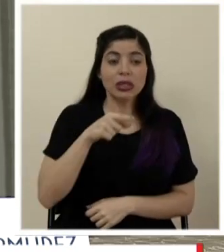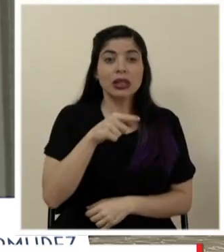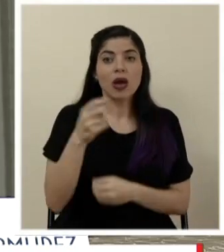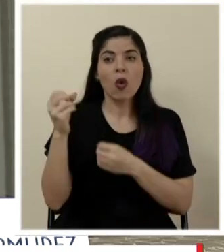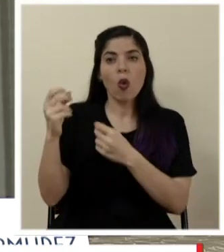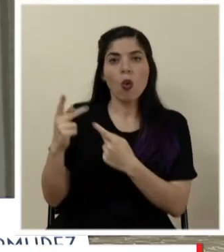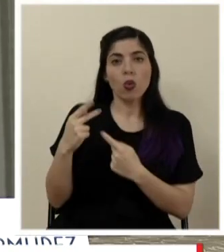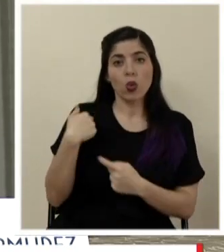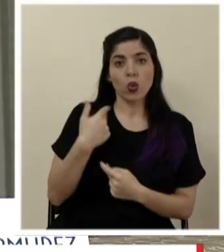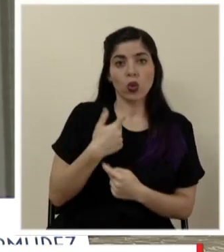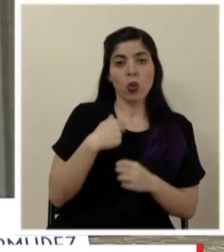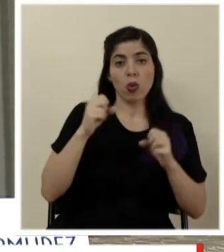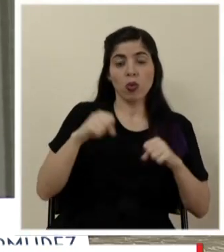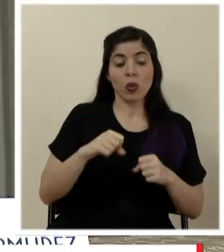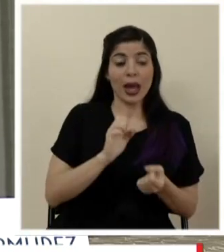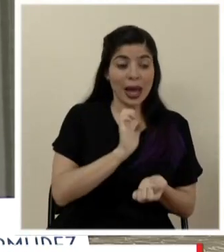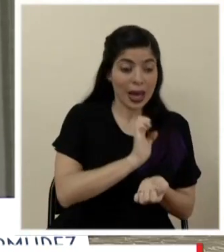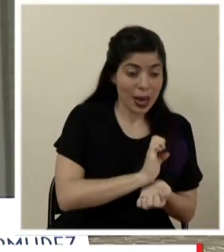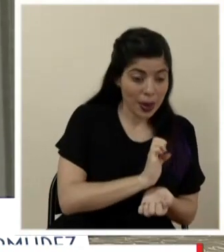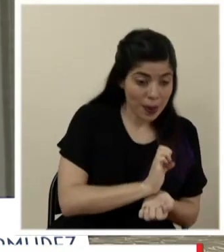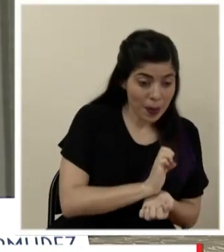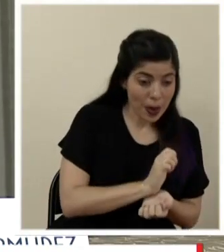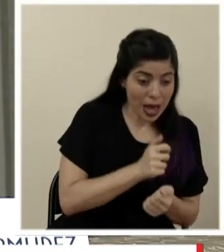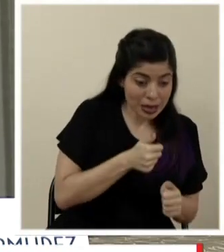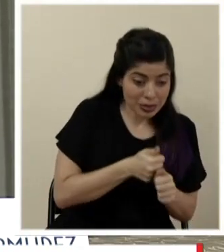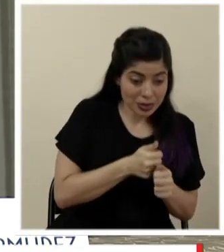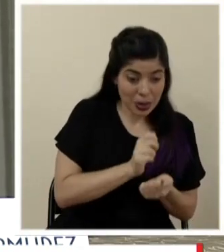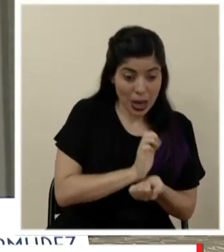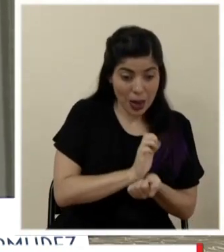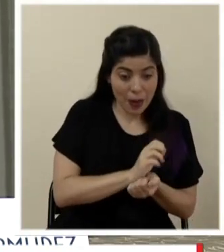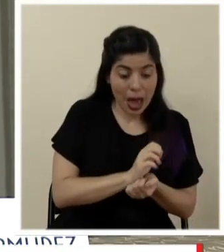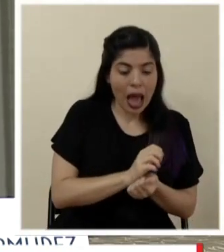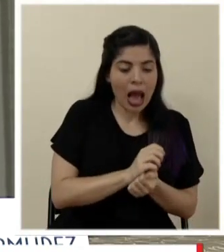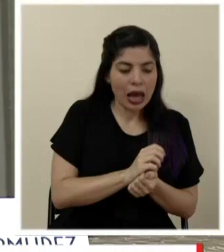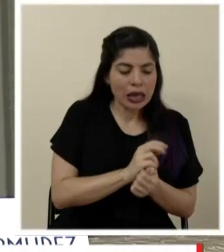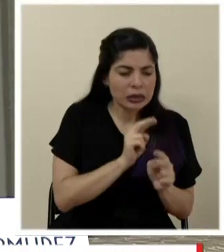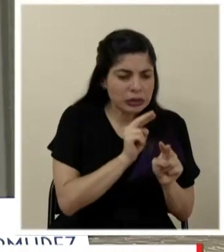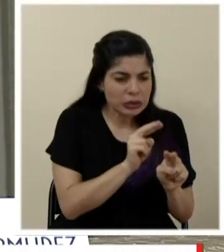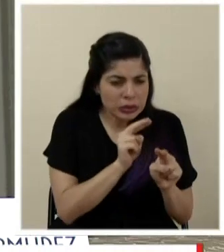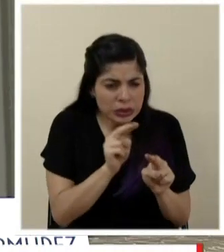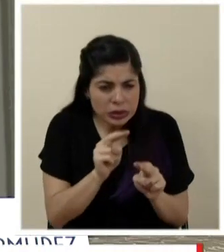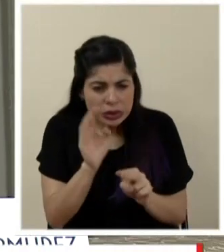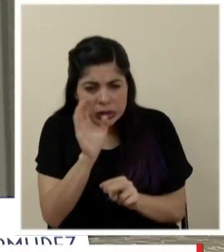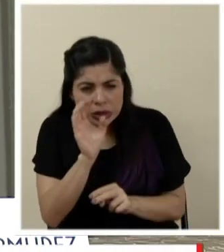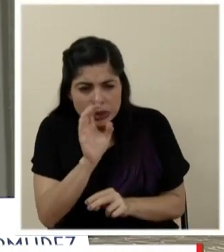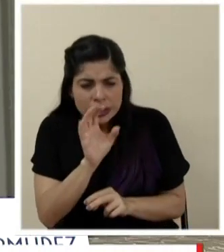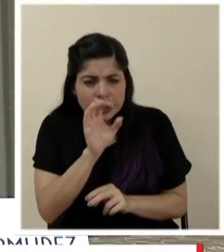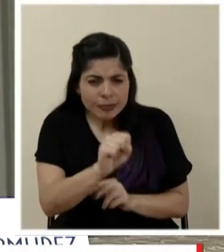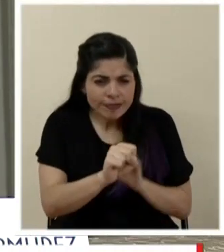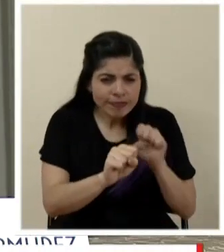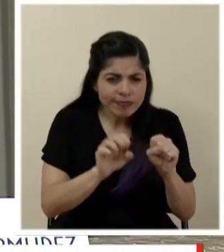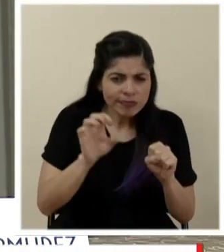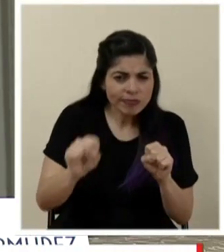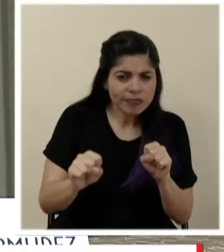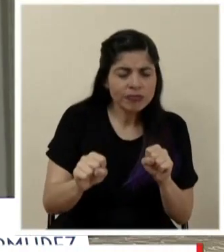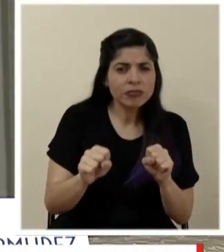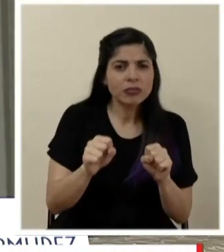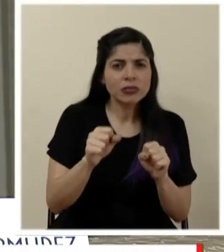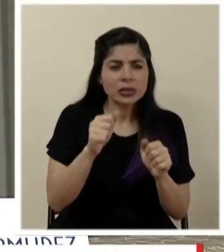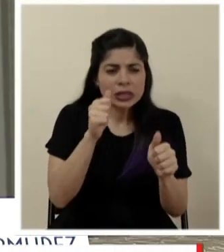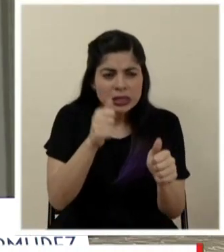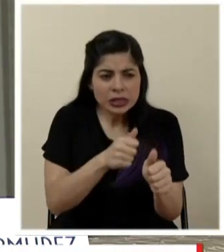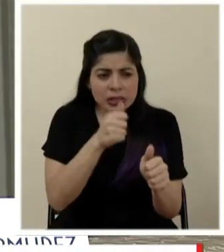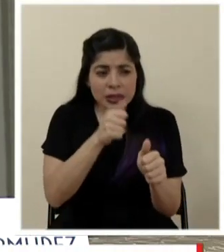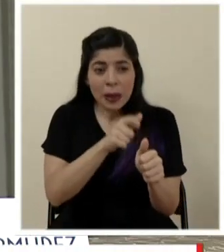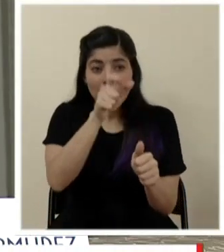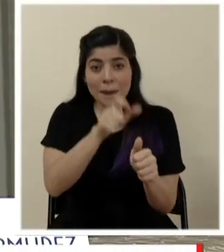permite tener desde los EBAIS un proceso de seguimiento, de detección, seguimiento de las personas